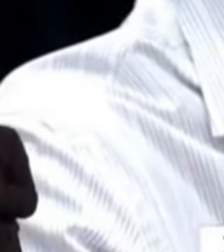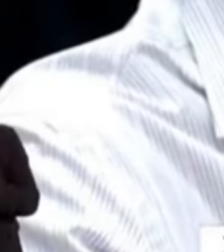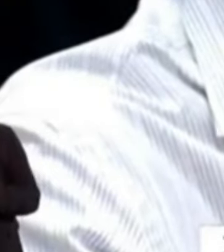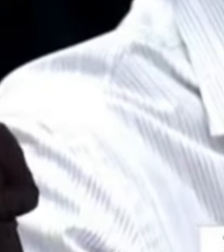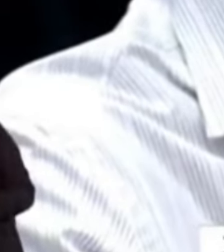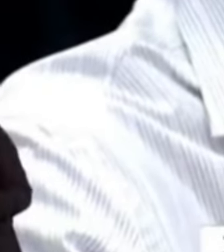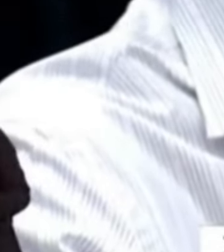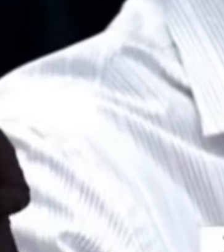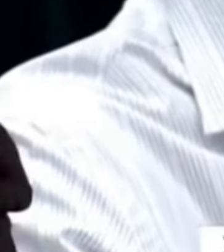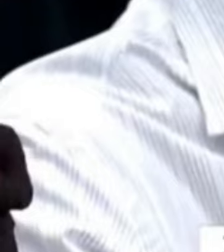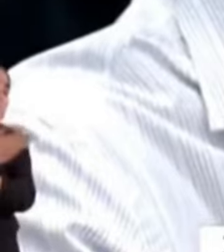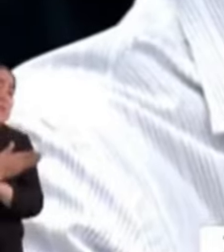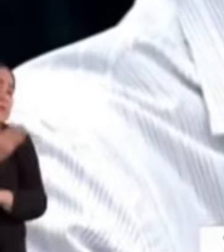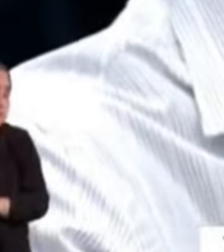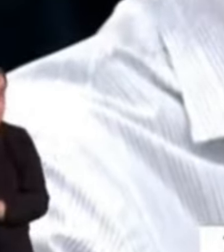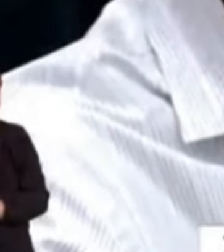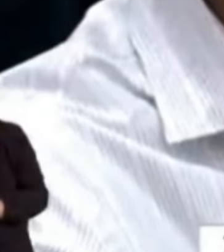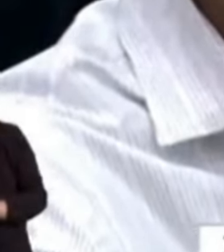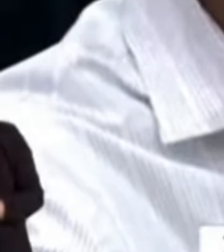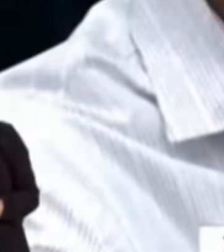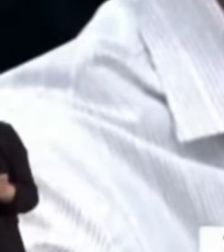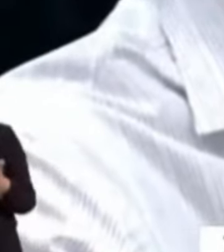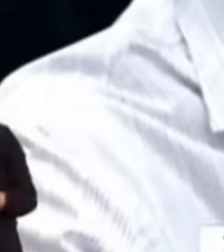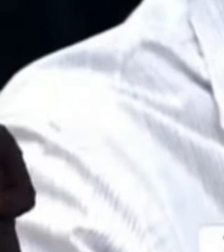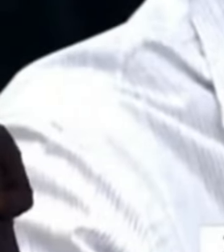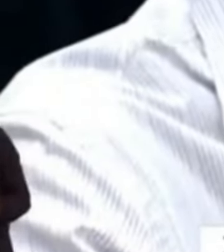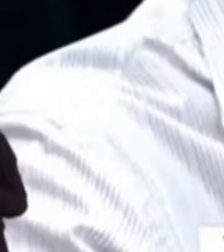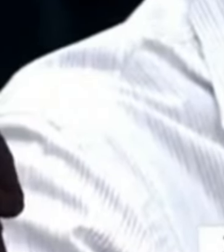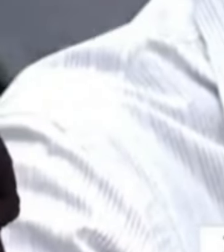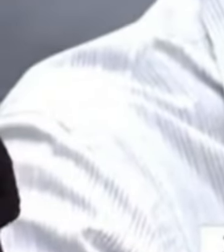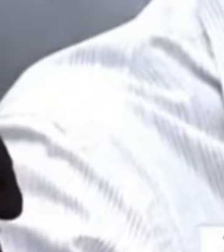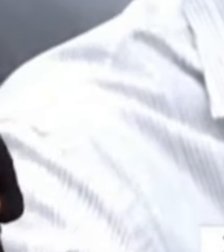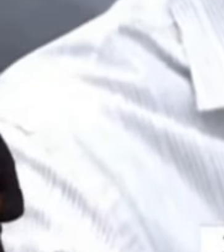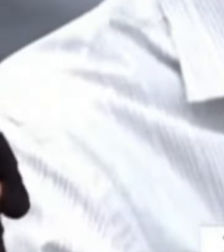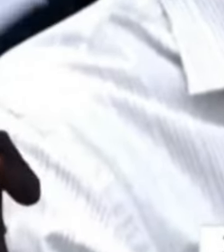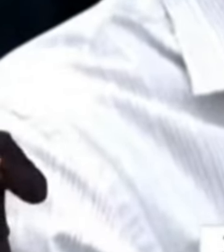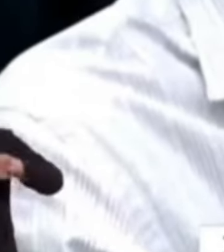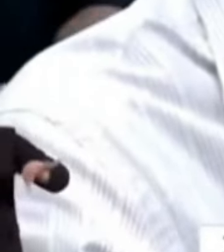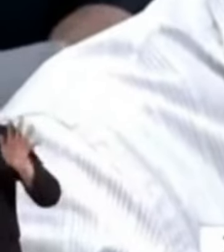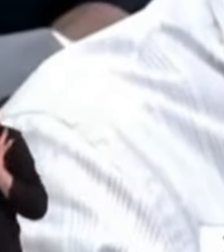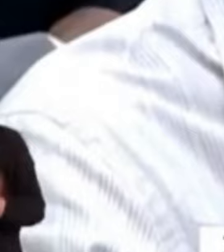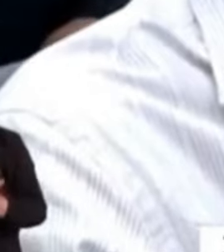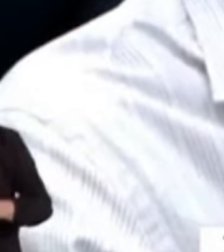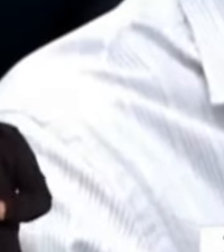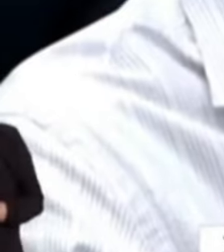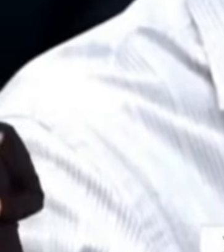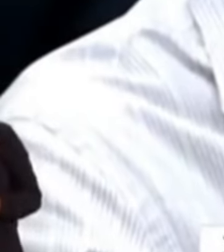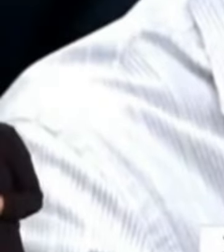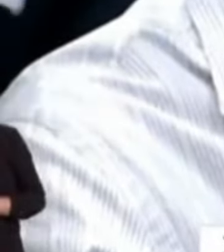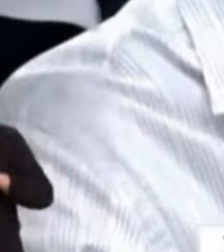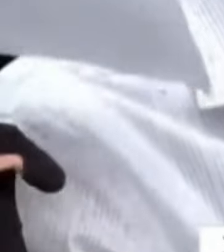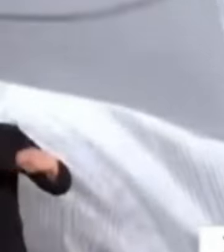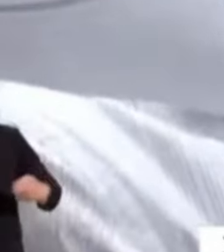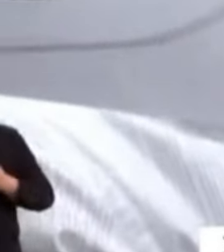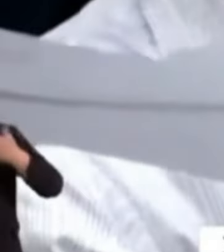día 1 de septiembre del año en curso, se cumple con la declaratoria de publicidad. Esta presidencia procederá